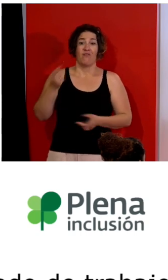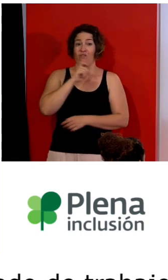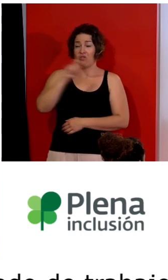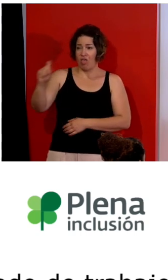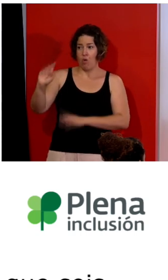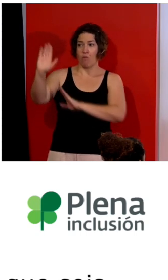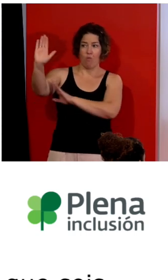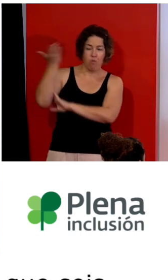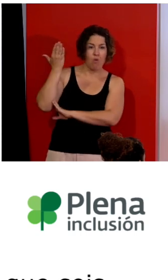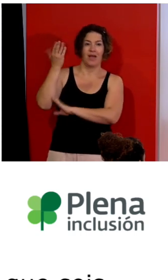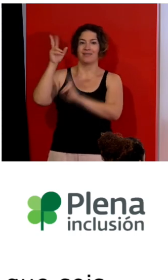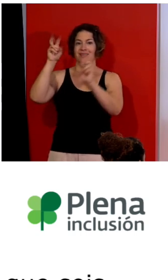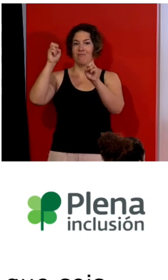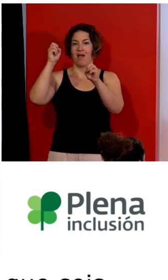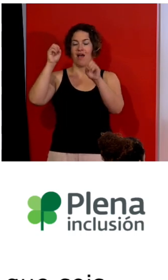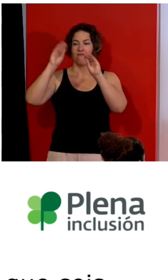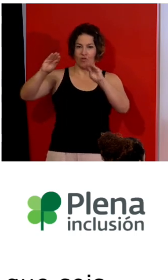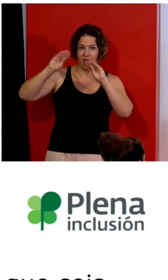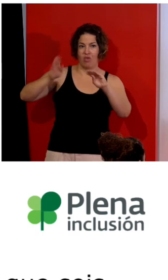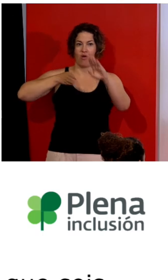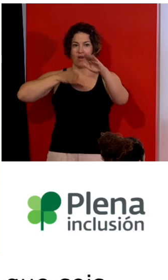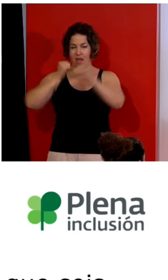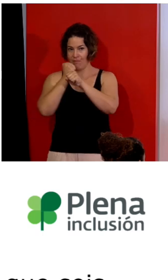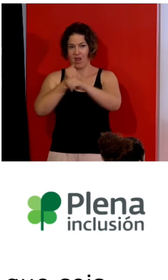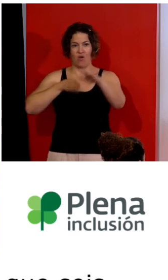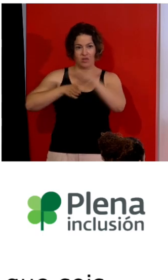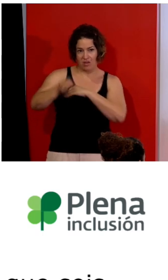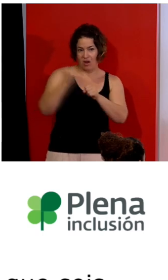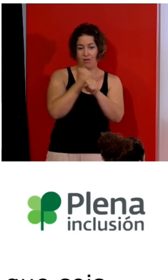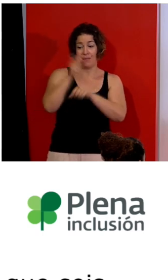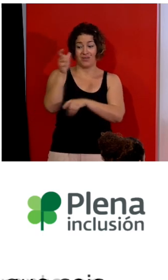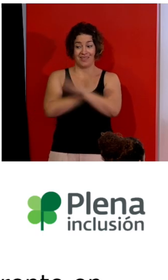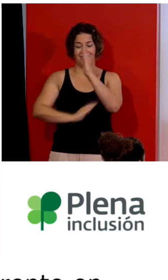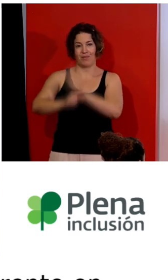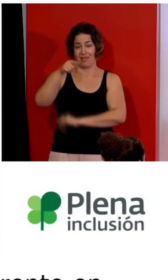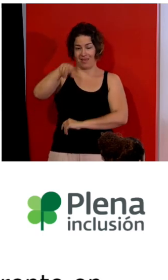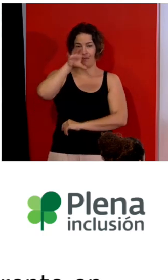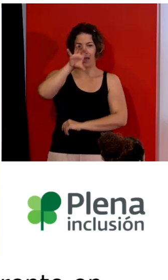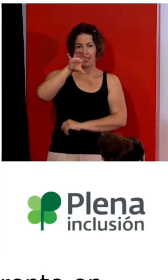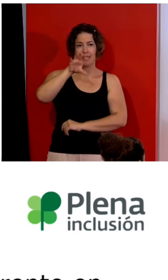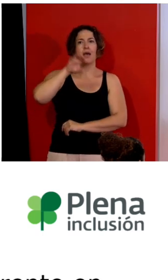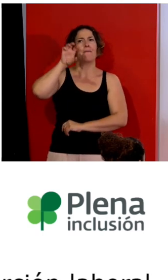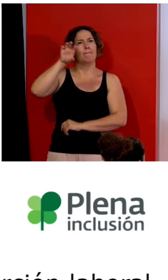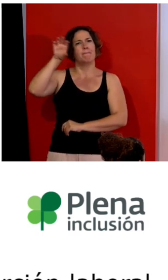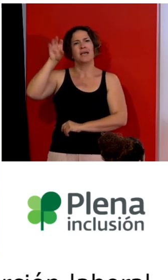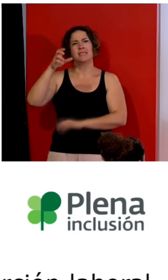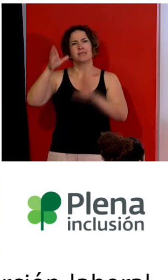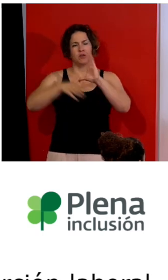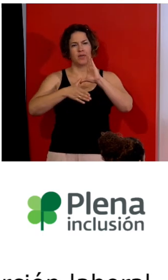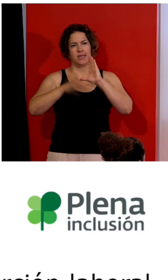empleo, formación e inserción laboral de las personas con discapacidad en nuestro país y en los países de